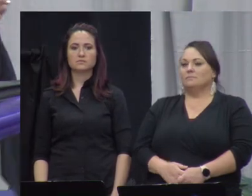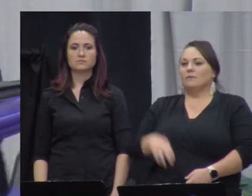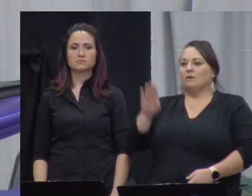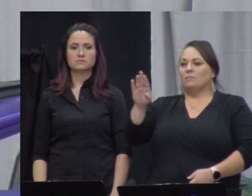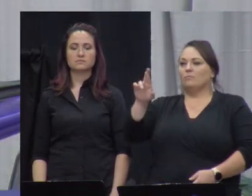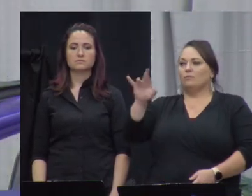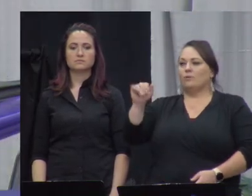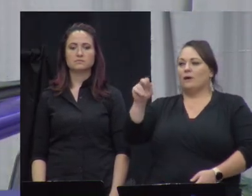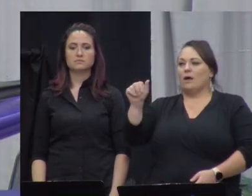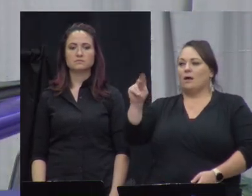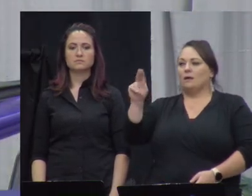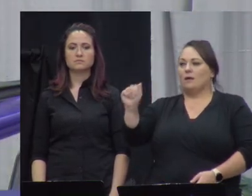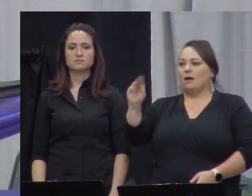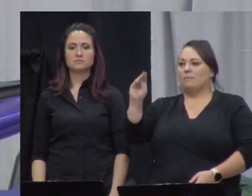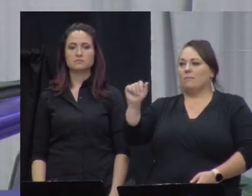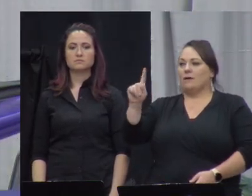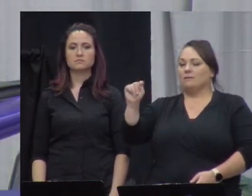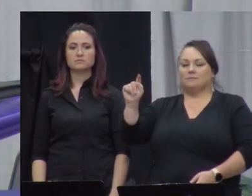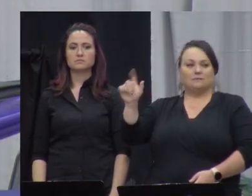Brianna Mata.